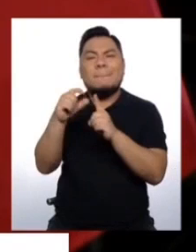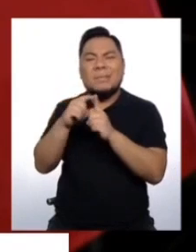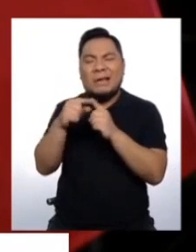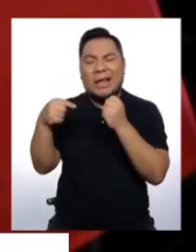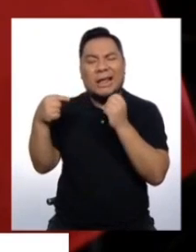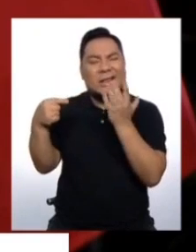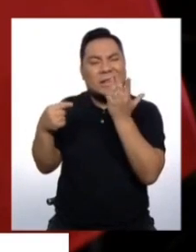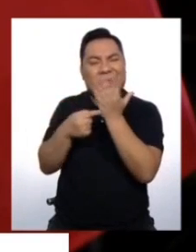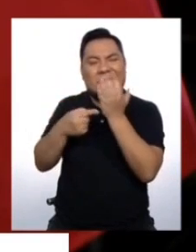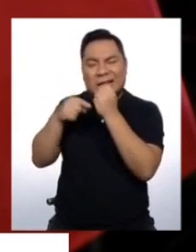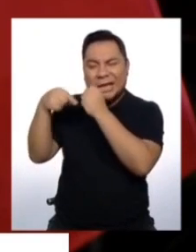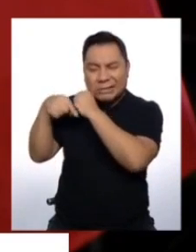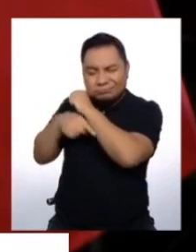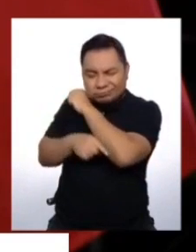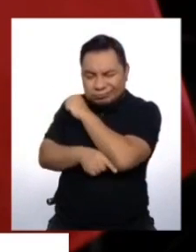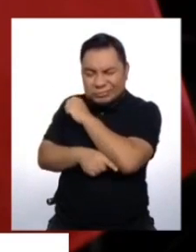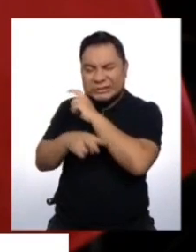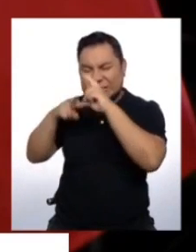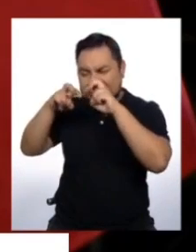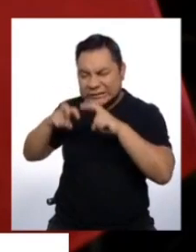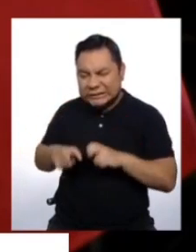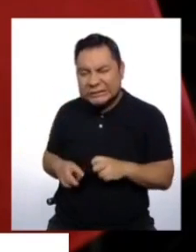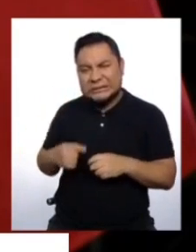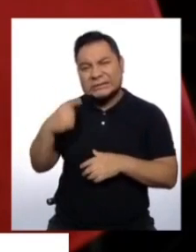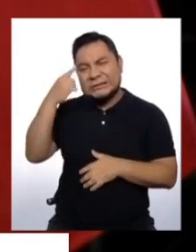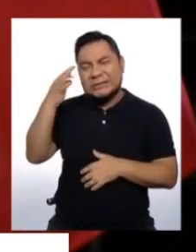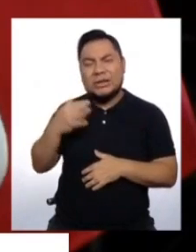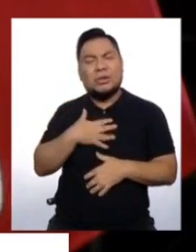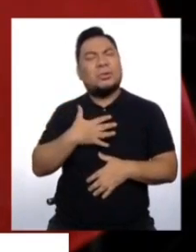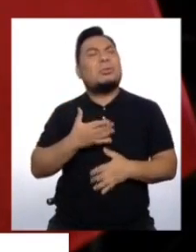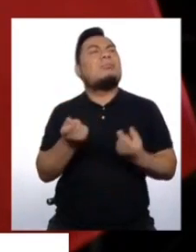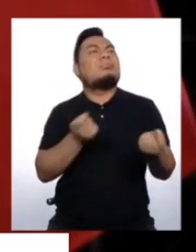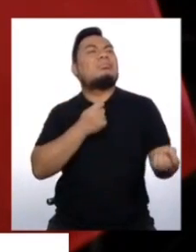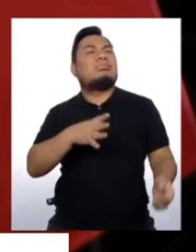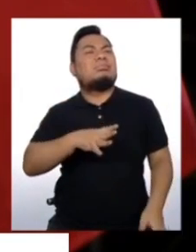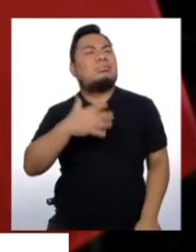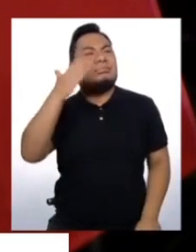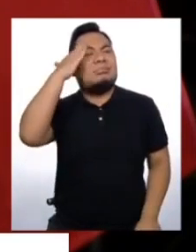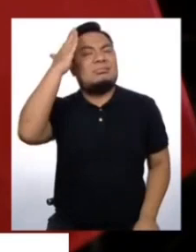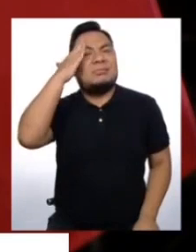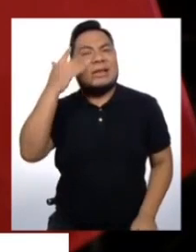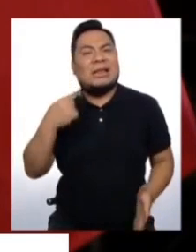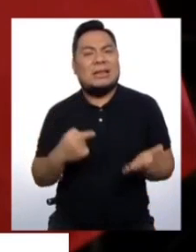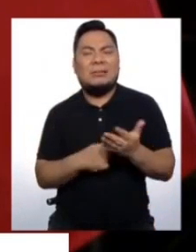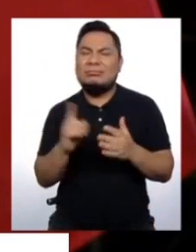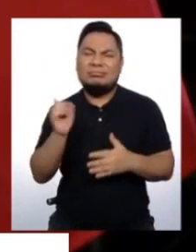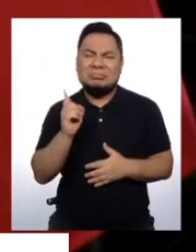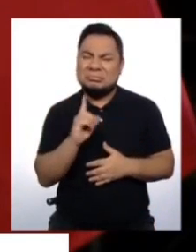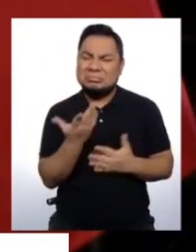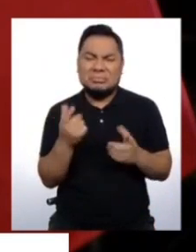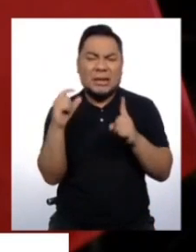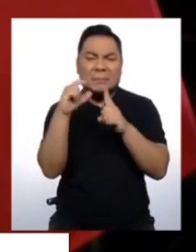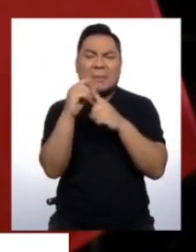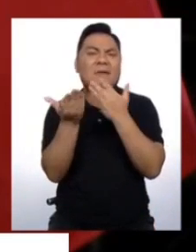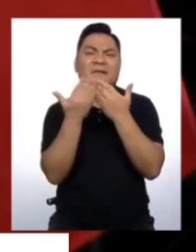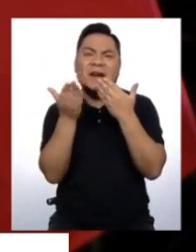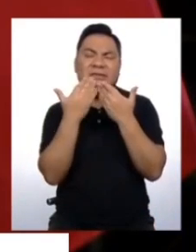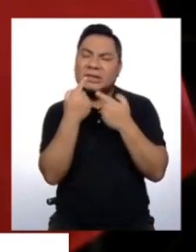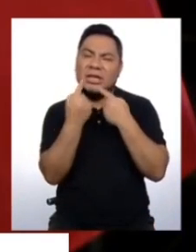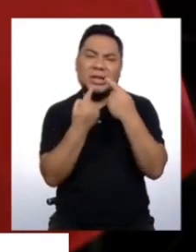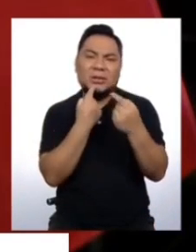rebuscado para hacer creer que dominamos mucho un tema. No, con temas, con términos